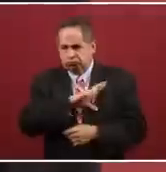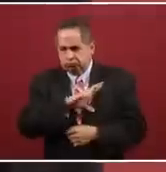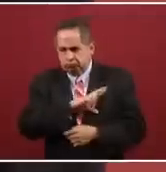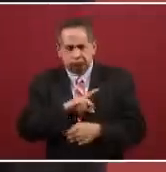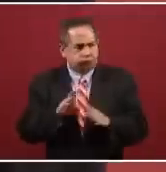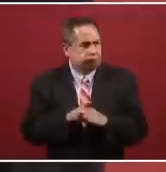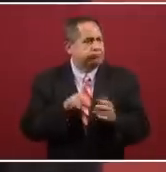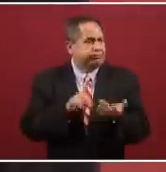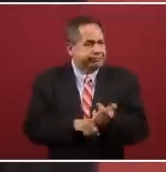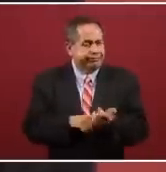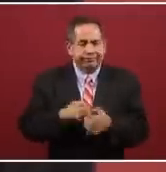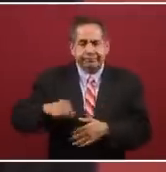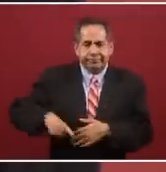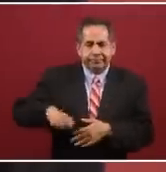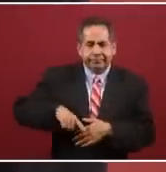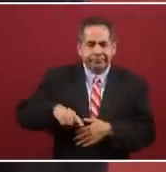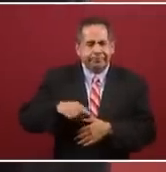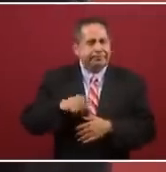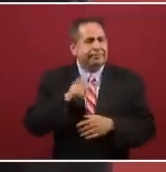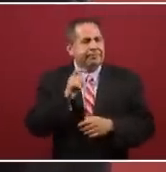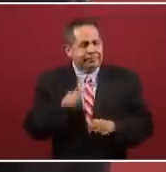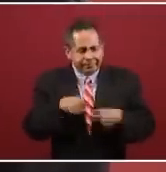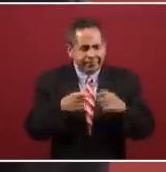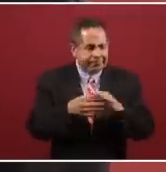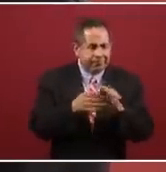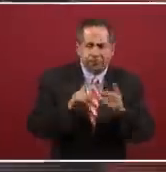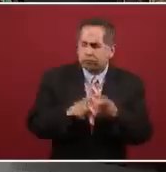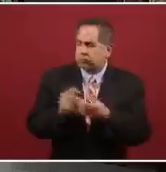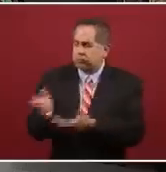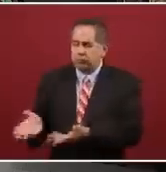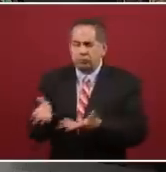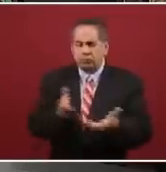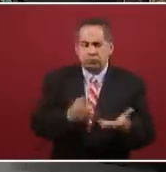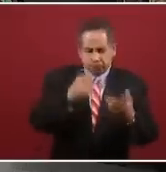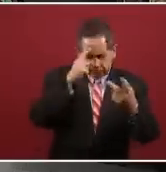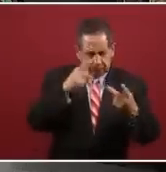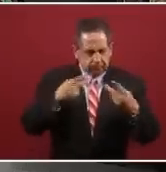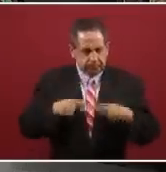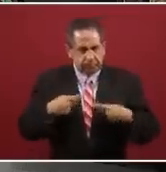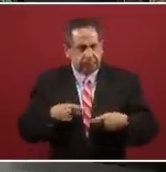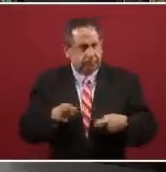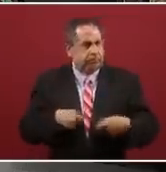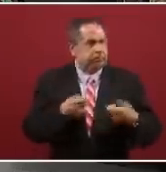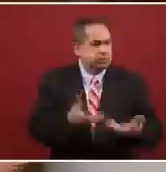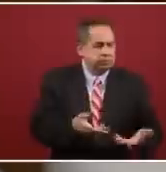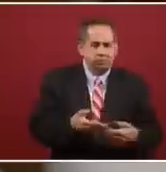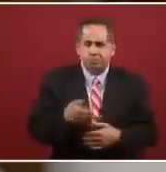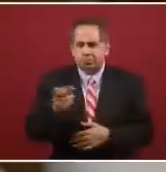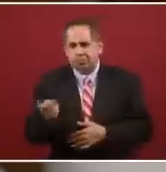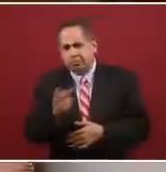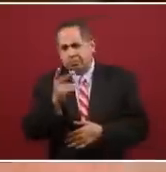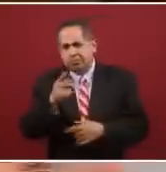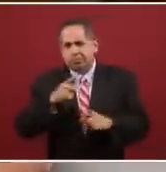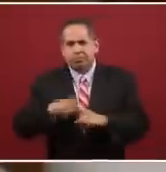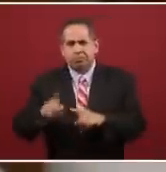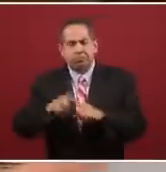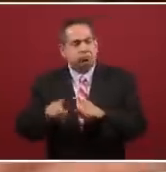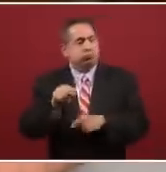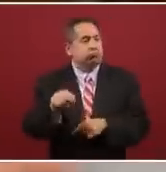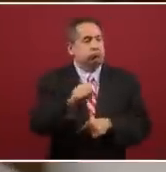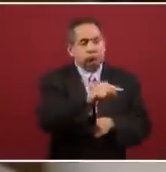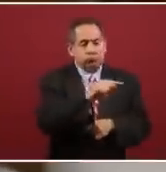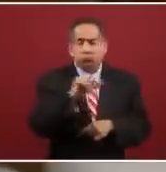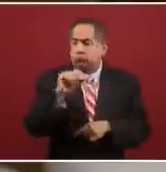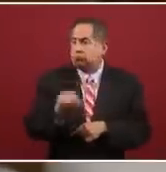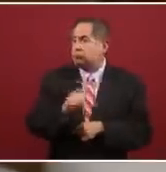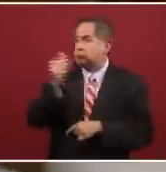ni siquiera el gobierno está dando dónde quedarse para estas personas. Preguntamos a diferentes albergues en otras